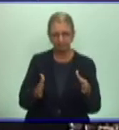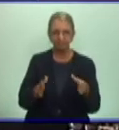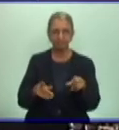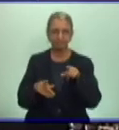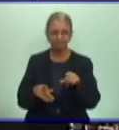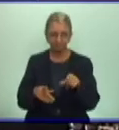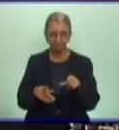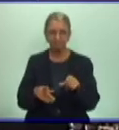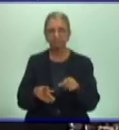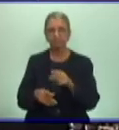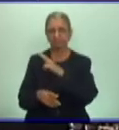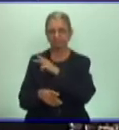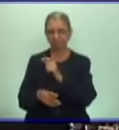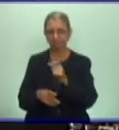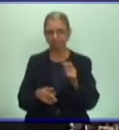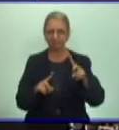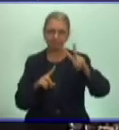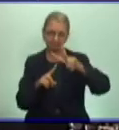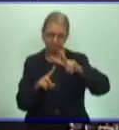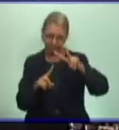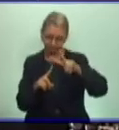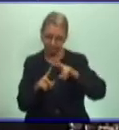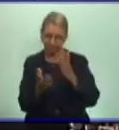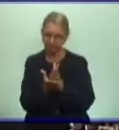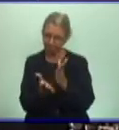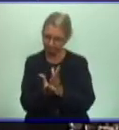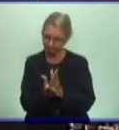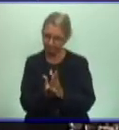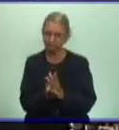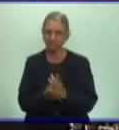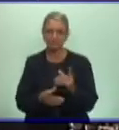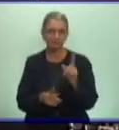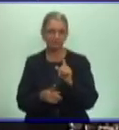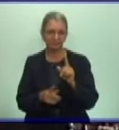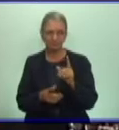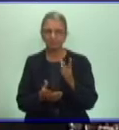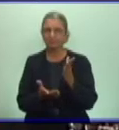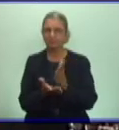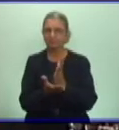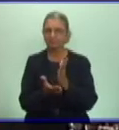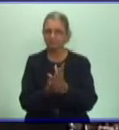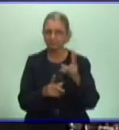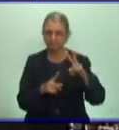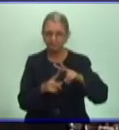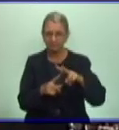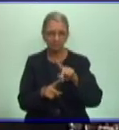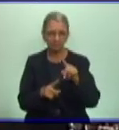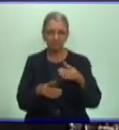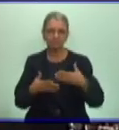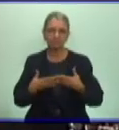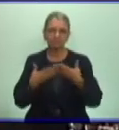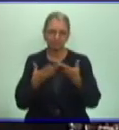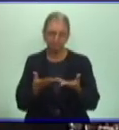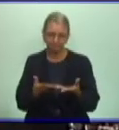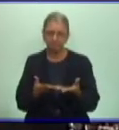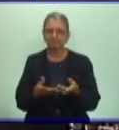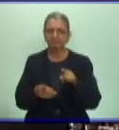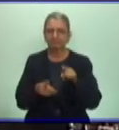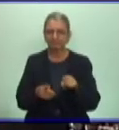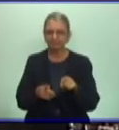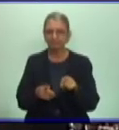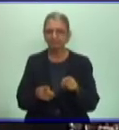los profesores en pantalla, en las teleclases, que no han sido teleclases al uso, sino comparecencias televisivas en estos meses